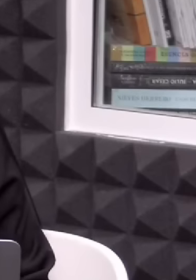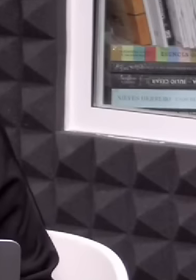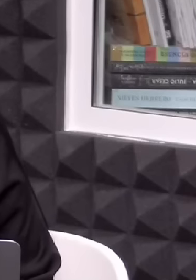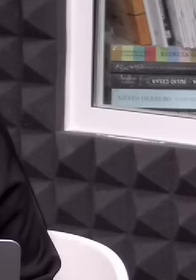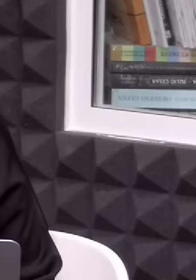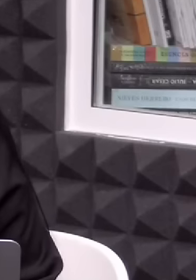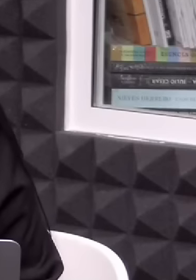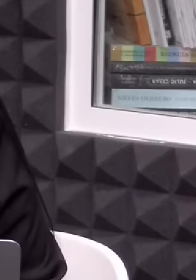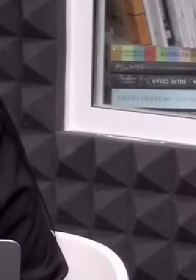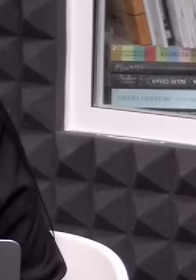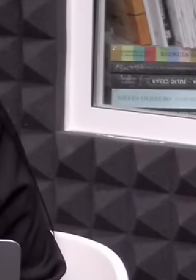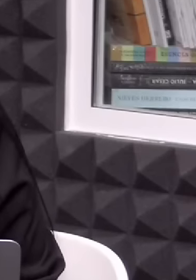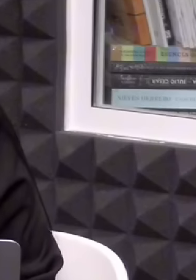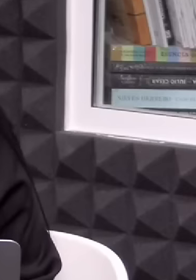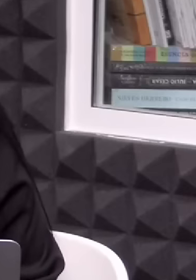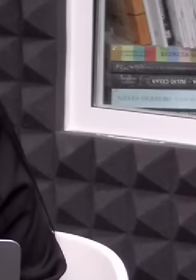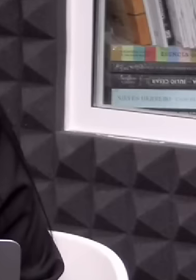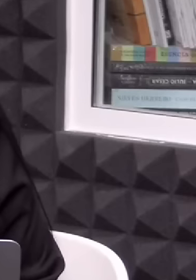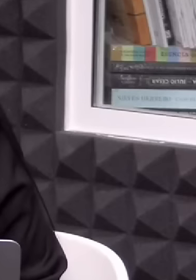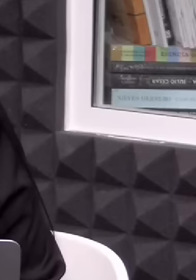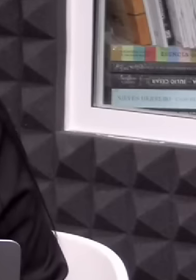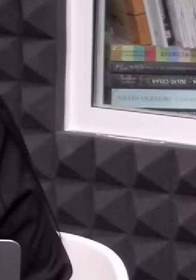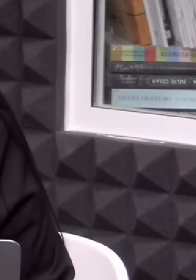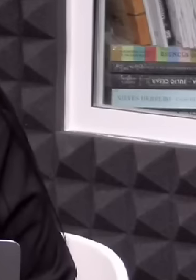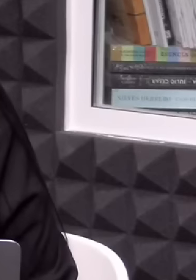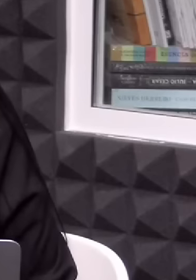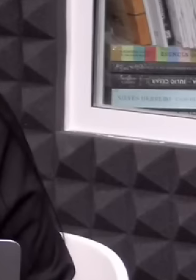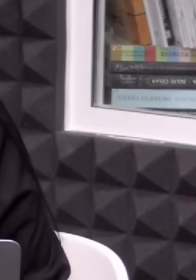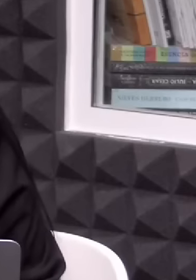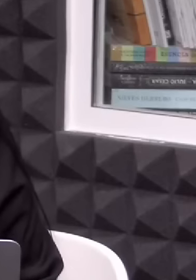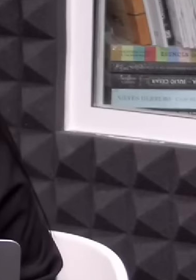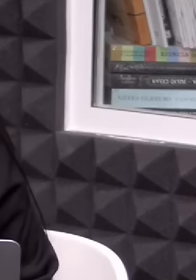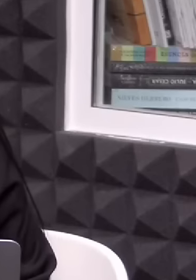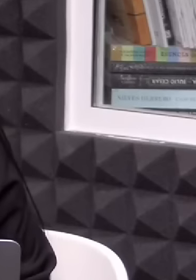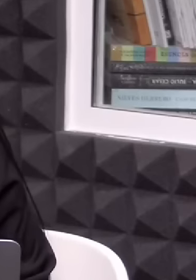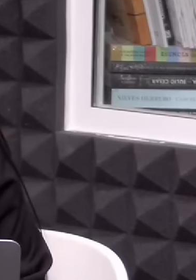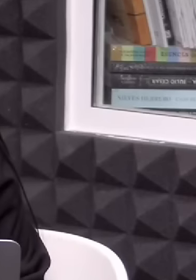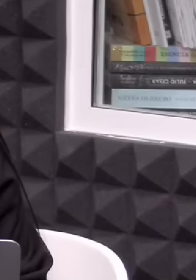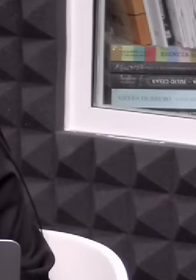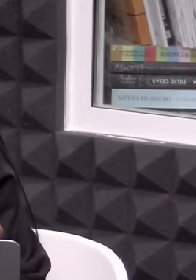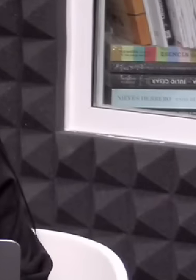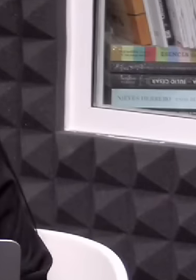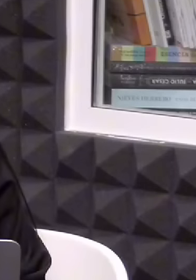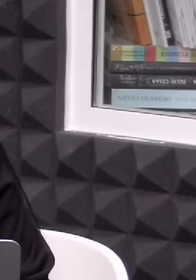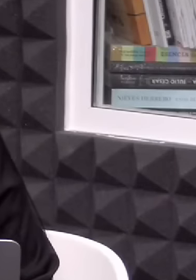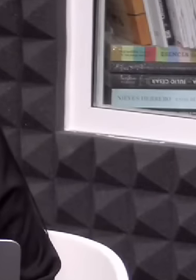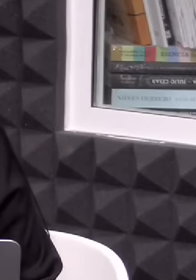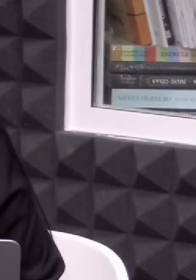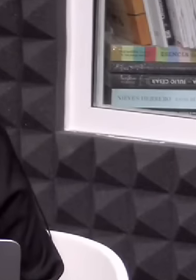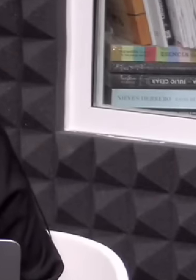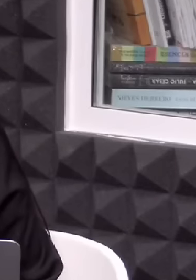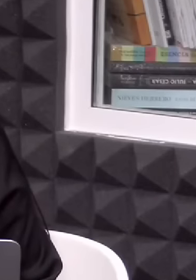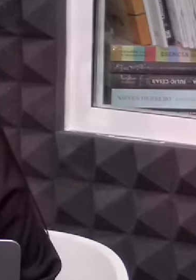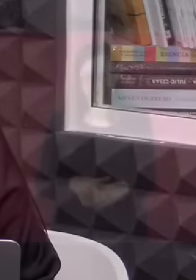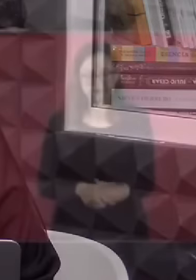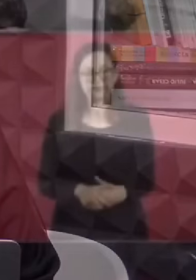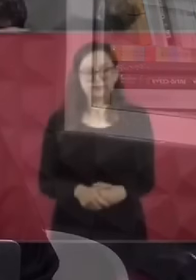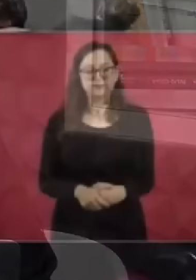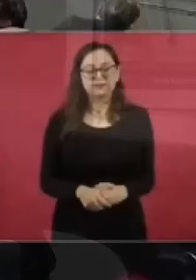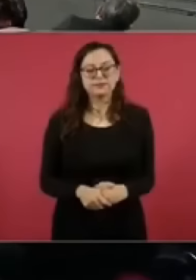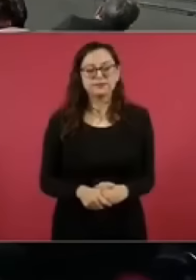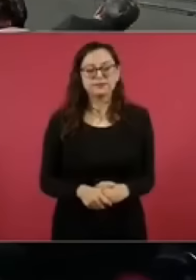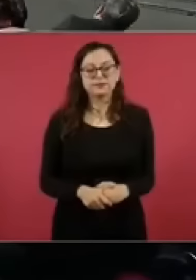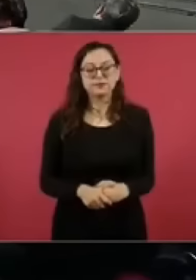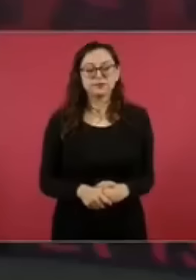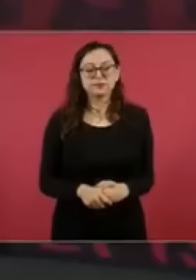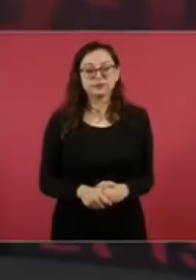el 27 de septiembre sobre la urgencia del PAN por incluir el tipo penal de narcoterrorismo. Lo